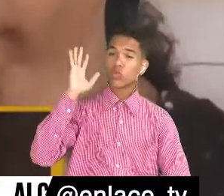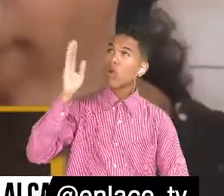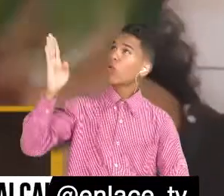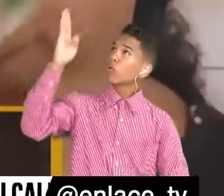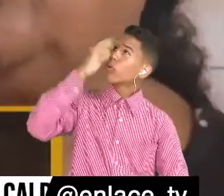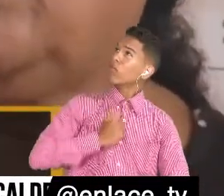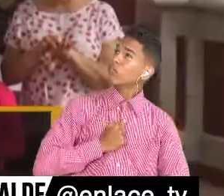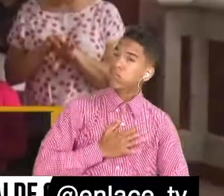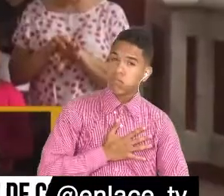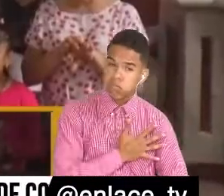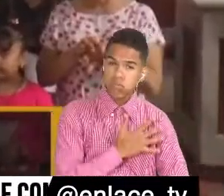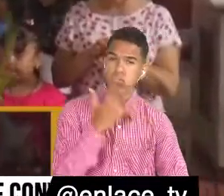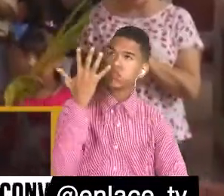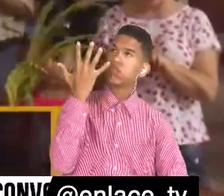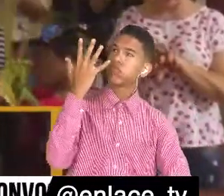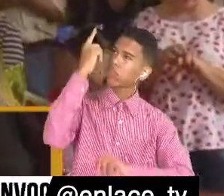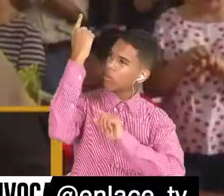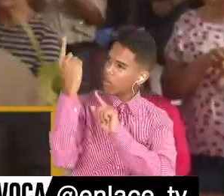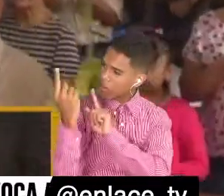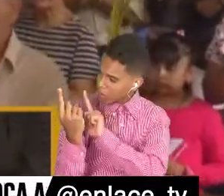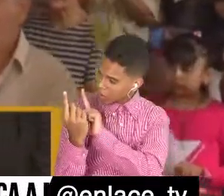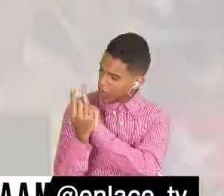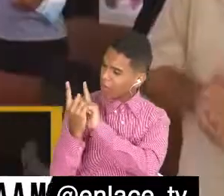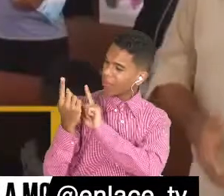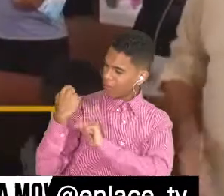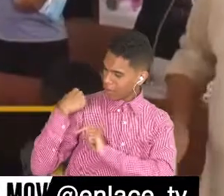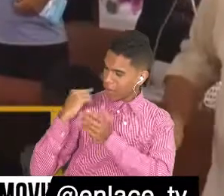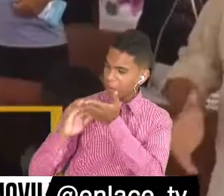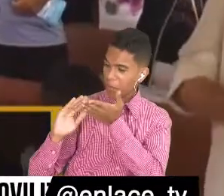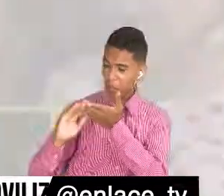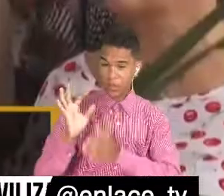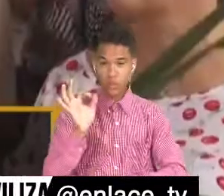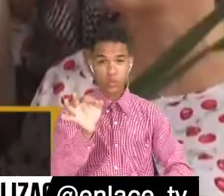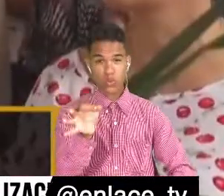misericordioso viene a nuestro encuentro a perdonarnos.